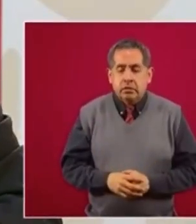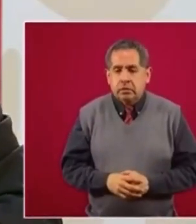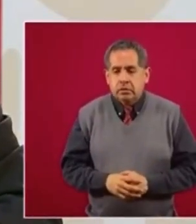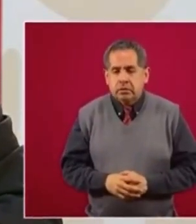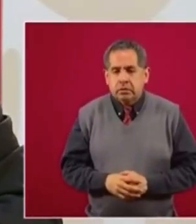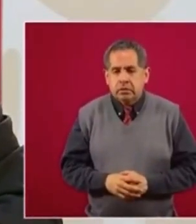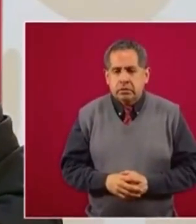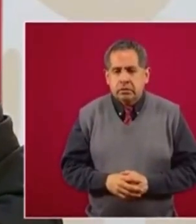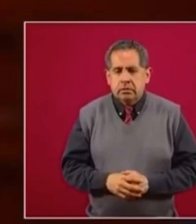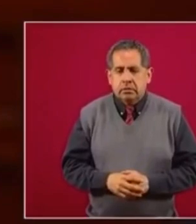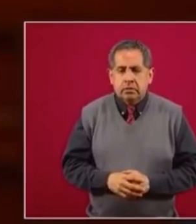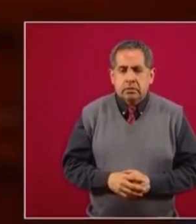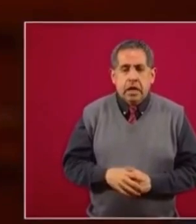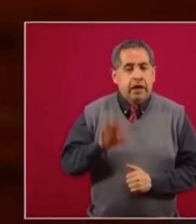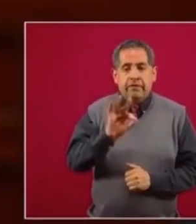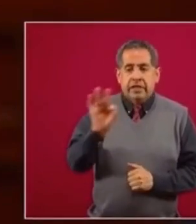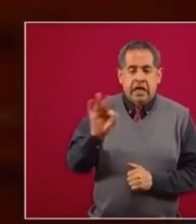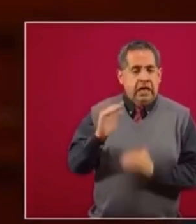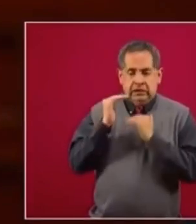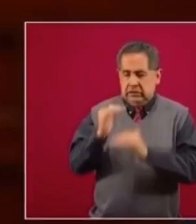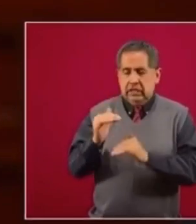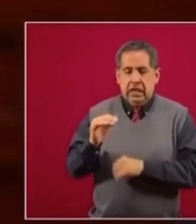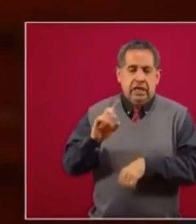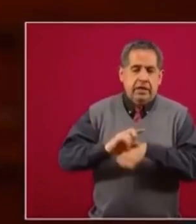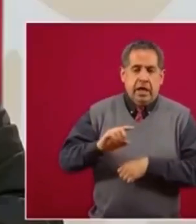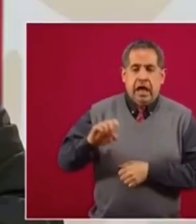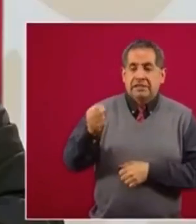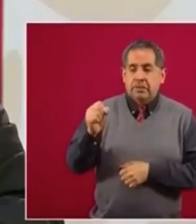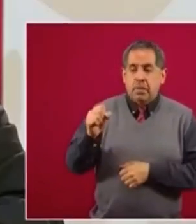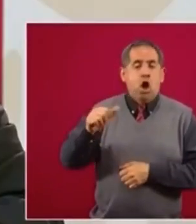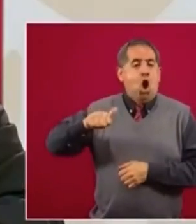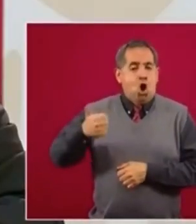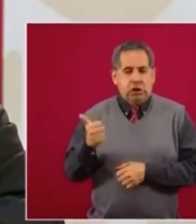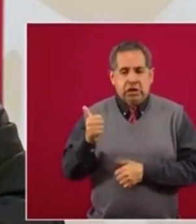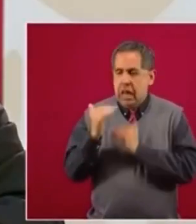¿Perdón? La fecha límite el 11 de septiembre.